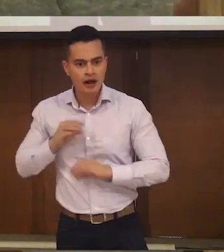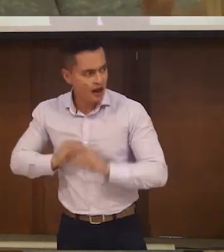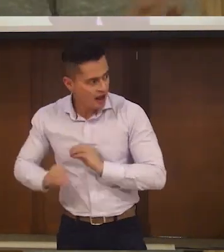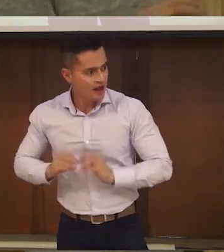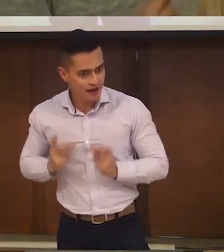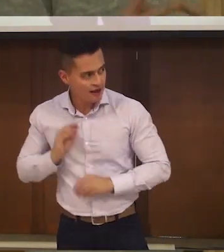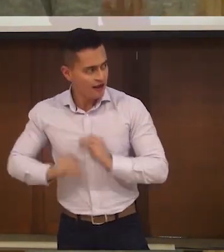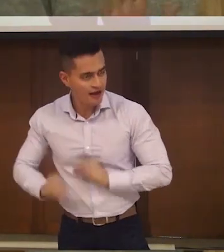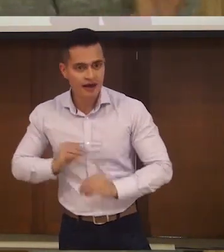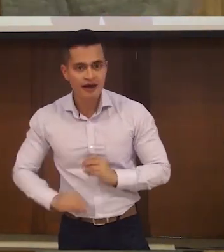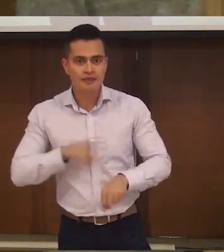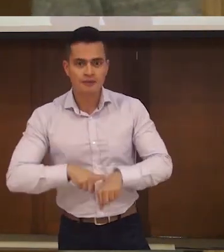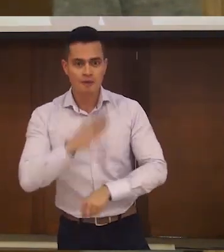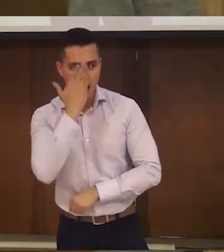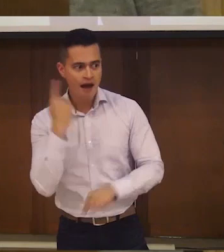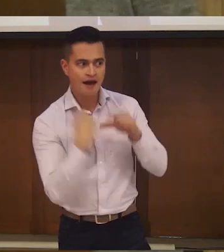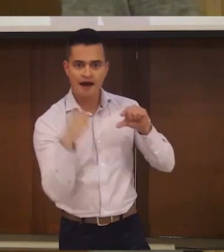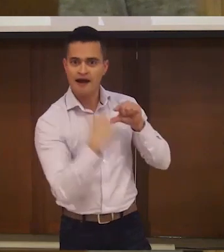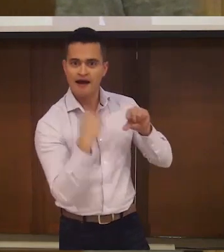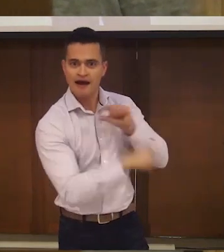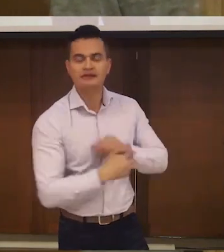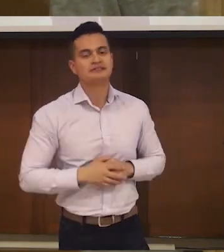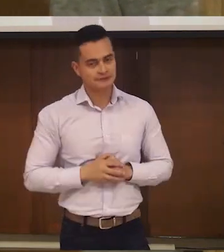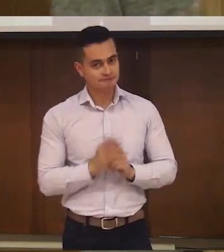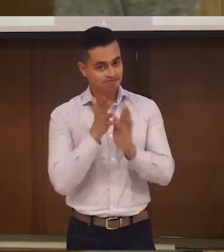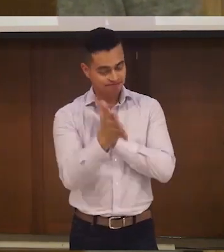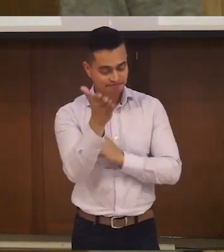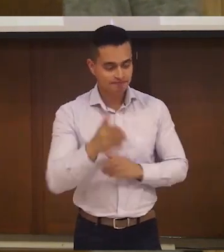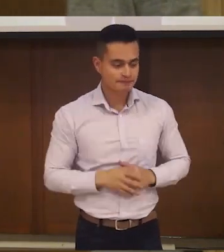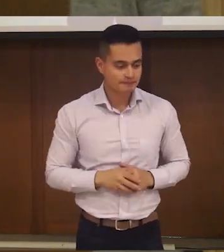era muy poco tiempo. Entonces,